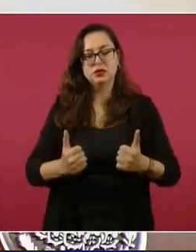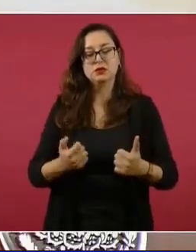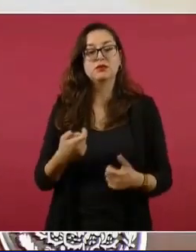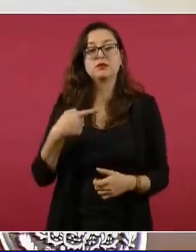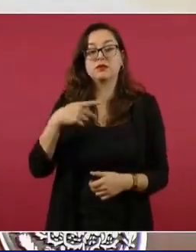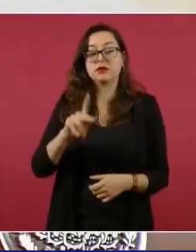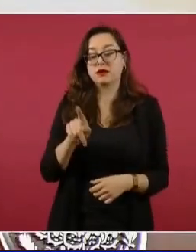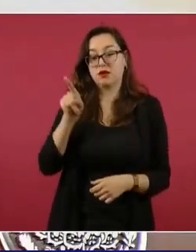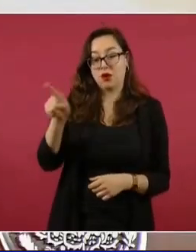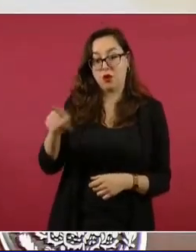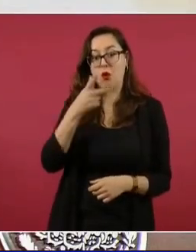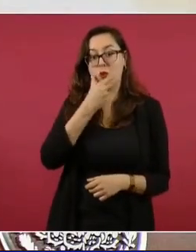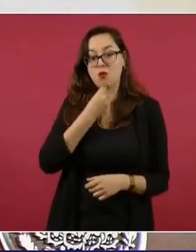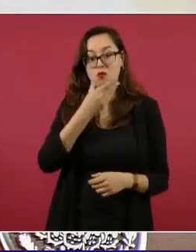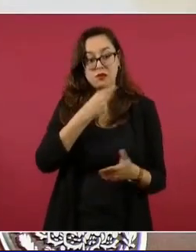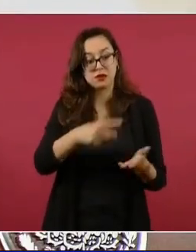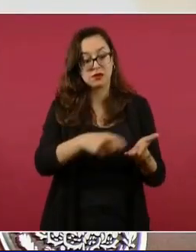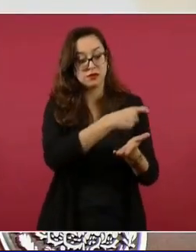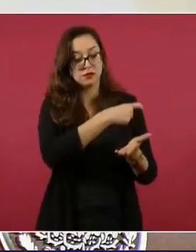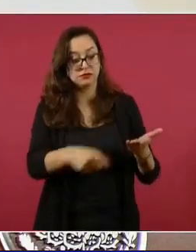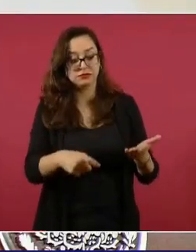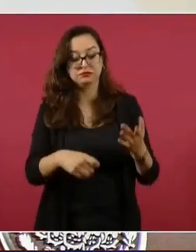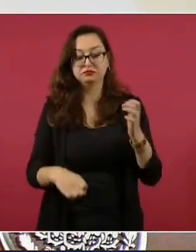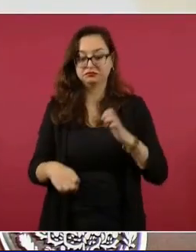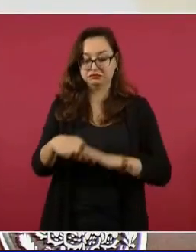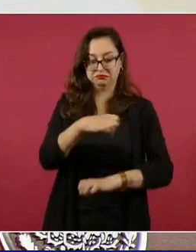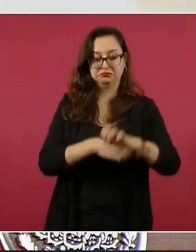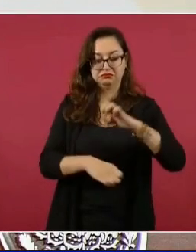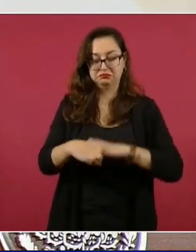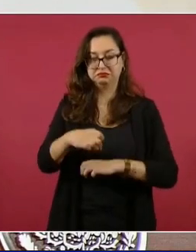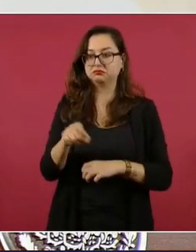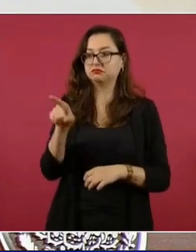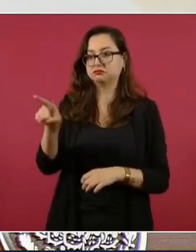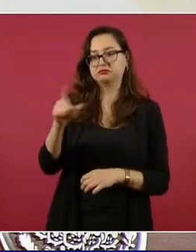él como es empresario debe saber